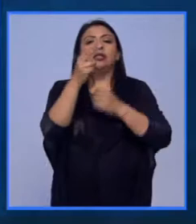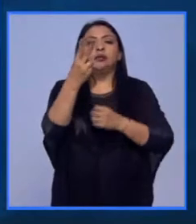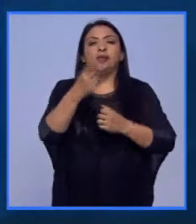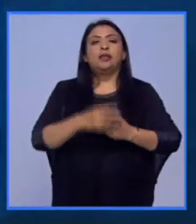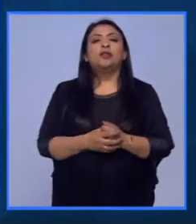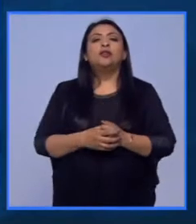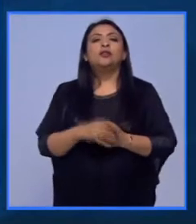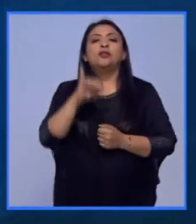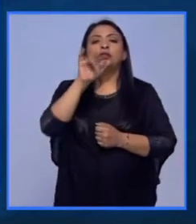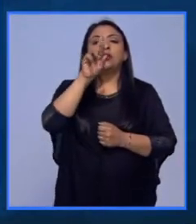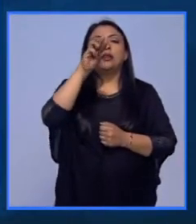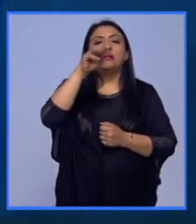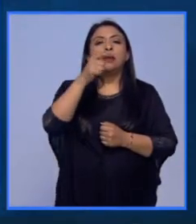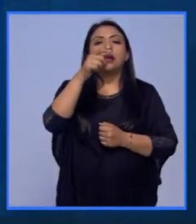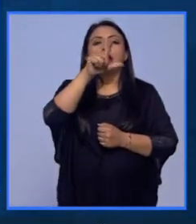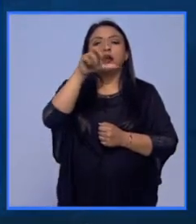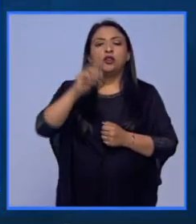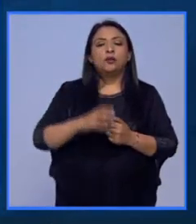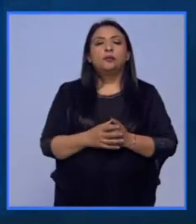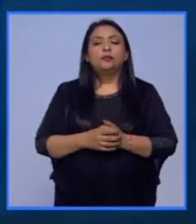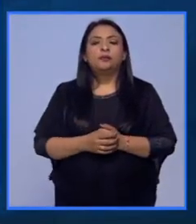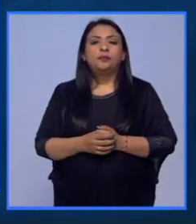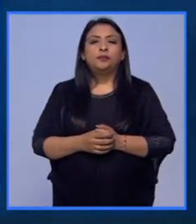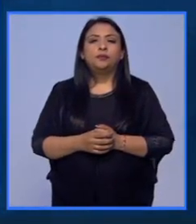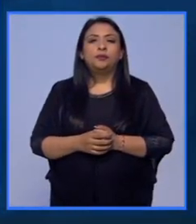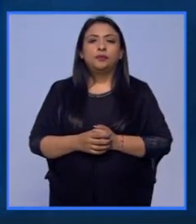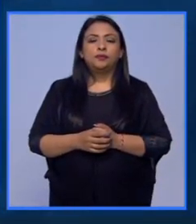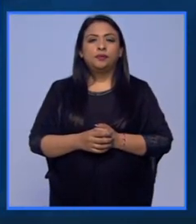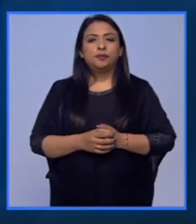22, Irma Gallo.